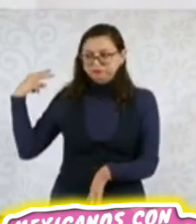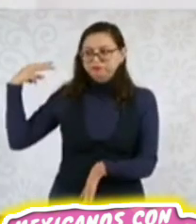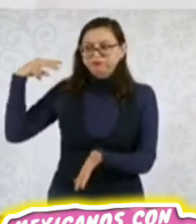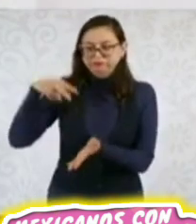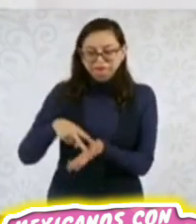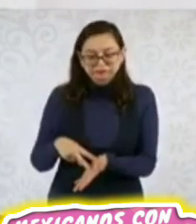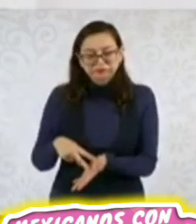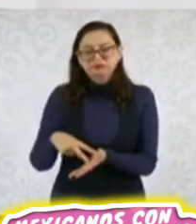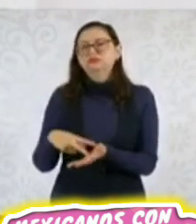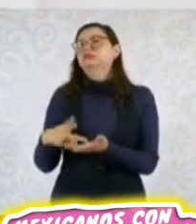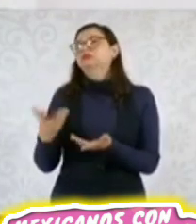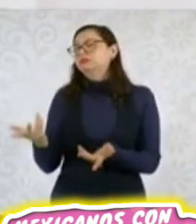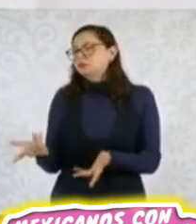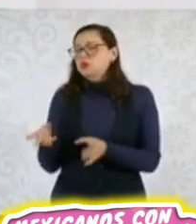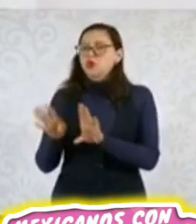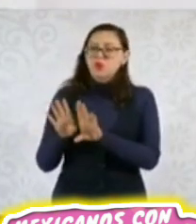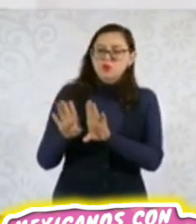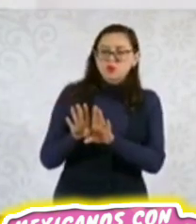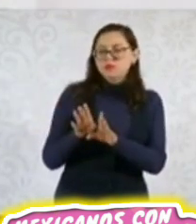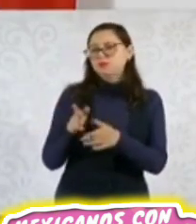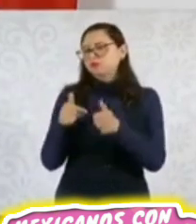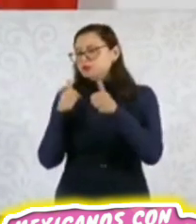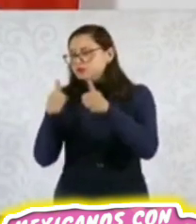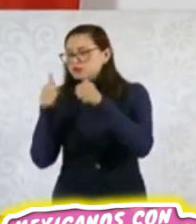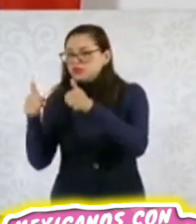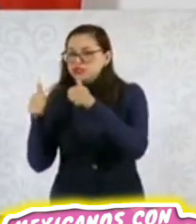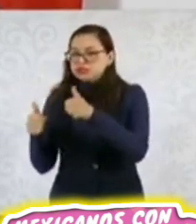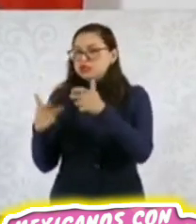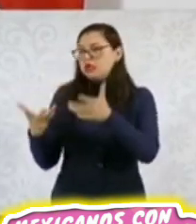el programa de rescate, atención para